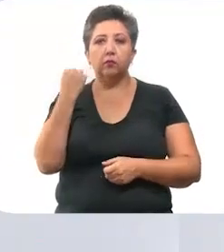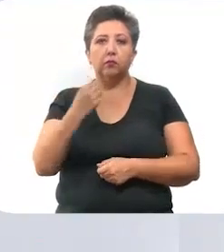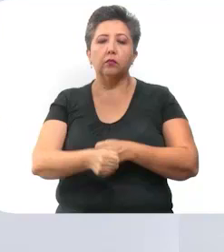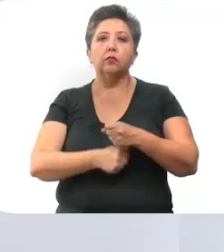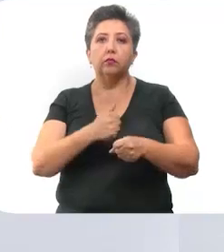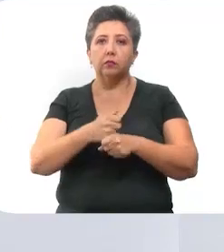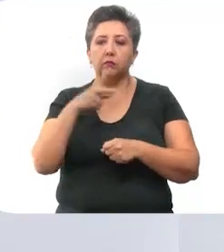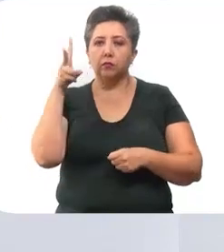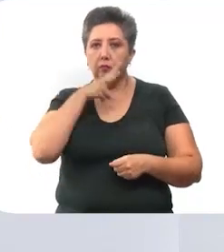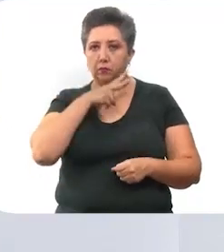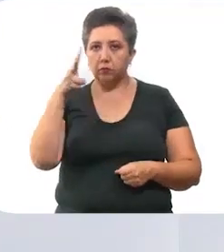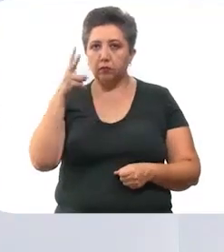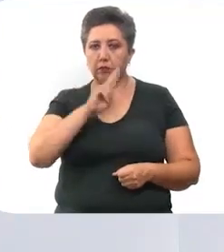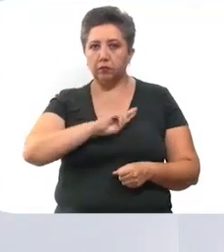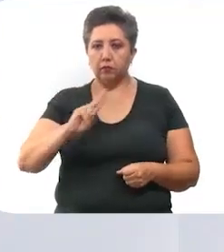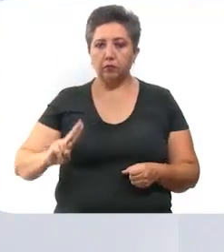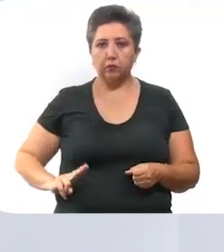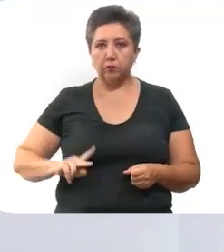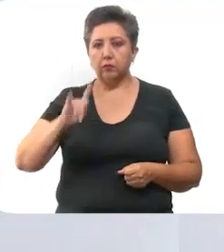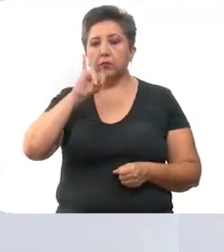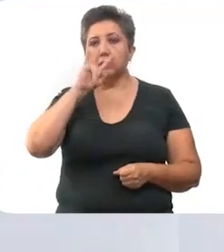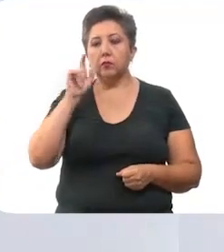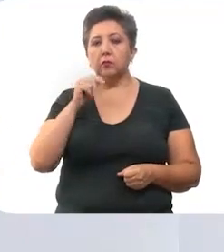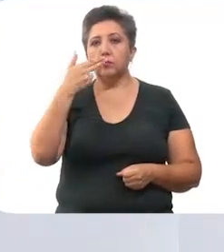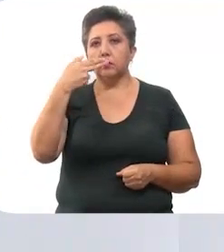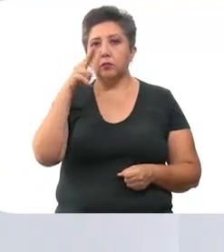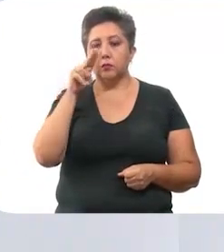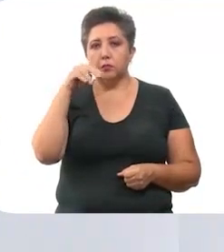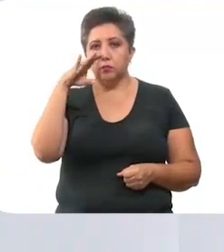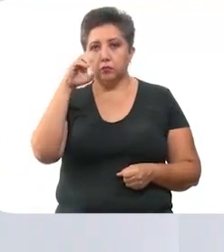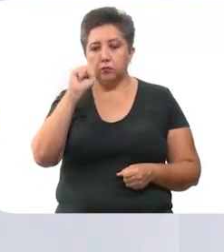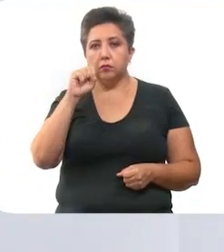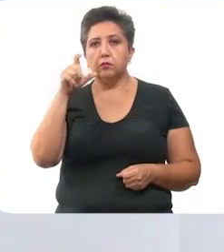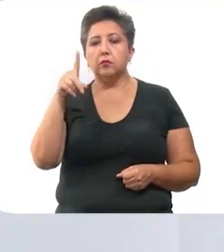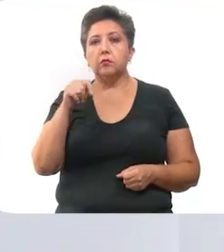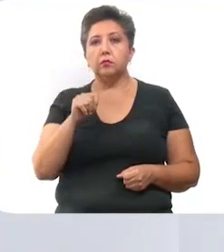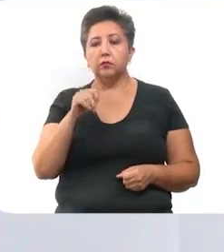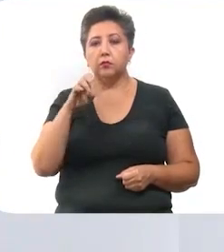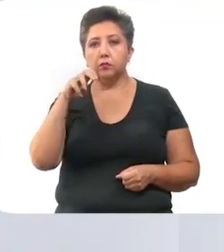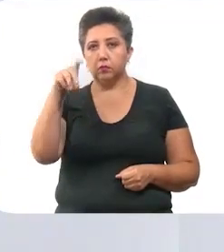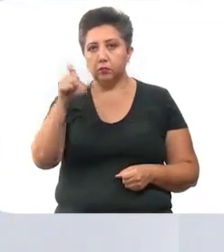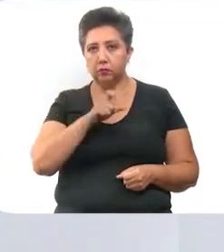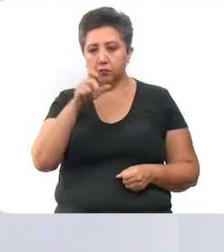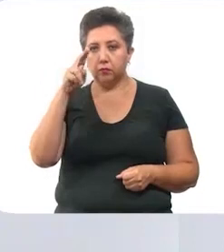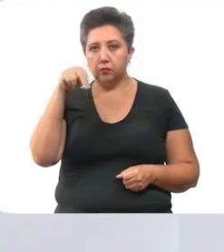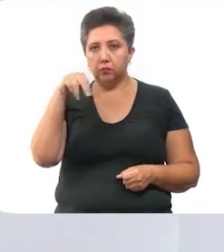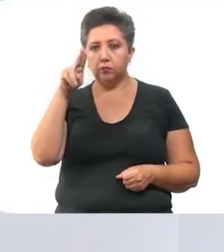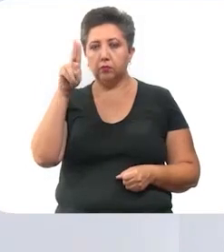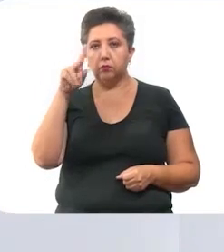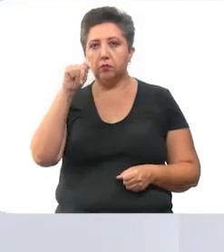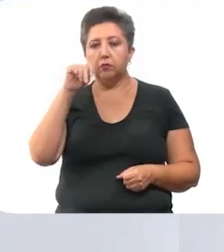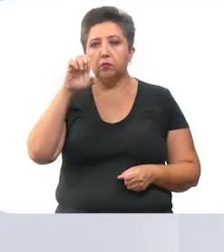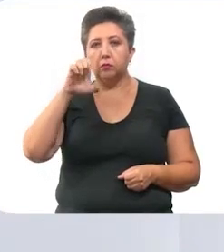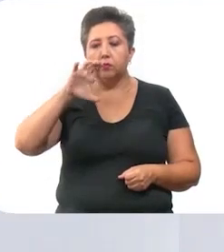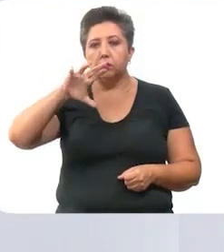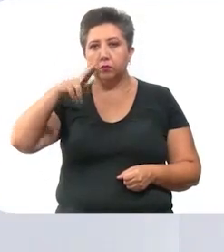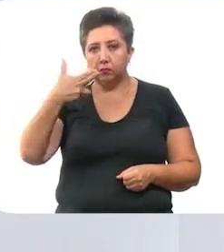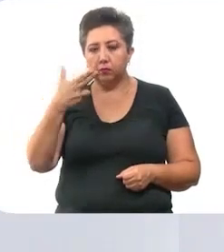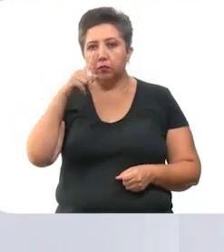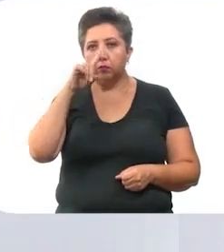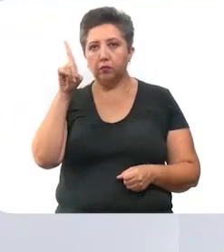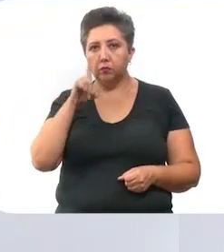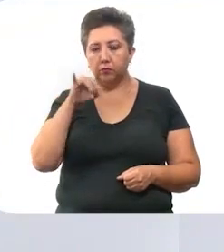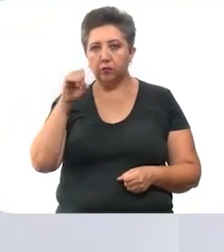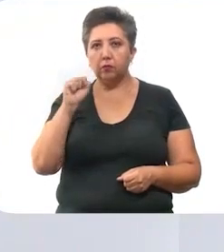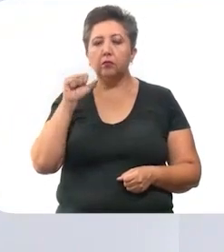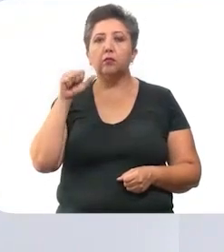años de edad en Valladolid, Umán, Tizimín, Junucma, Chemash, Oshkushkap, Mashcanú, Acanqué, Tecó, Yaxcabá,